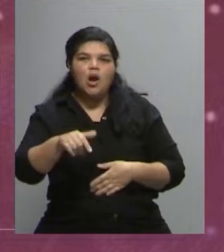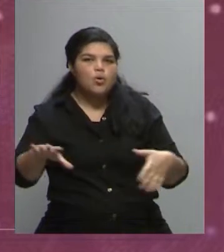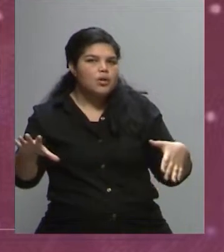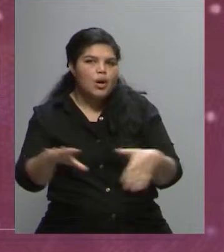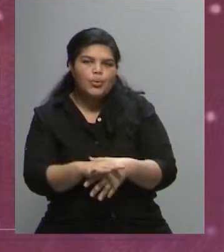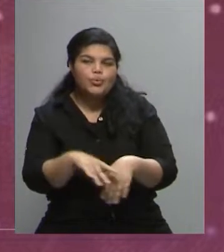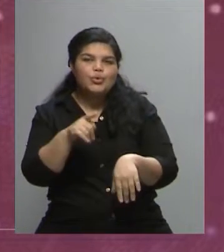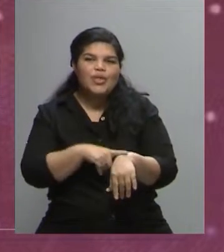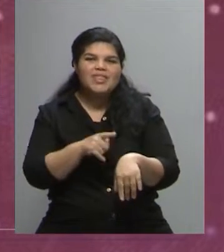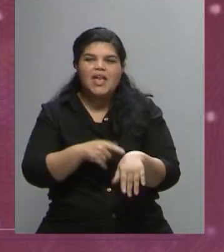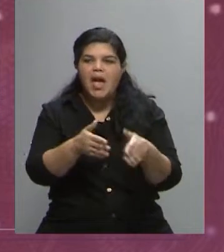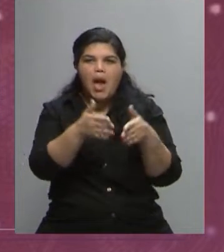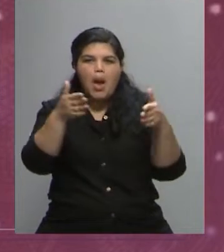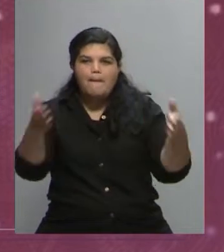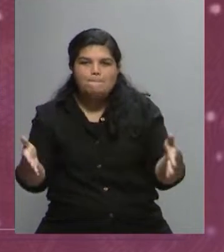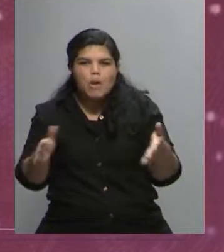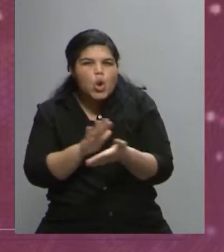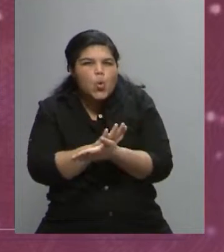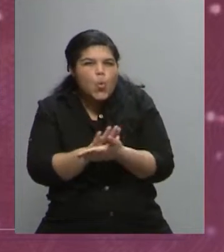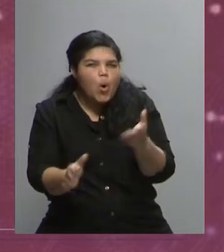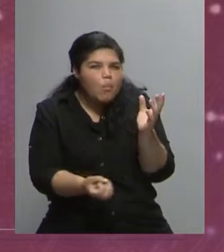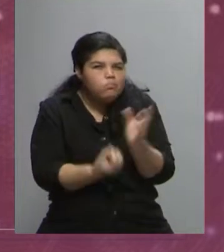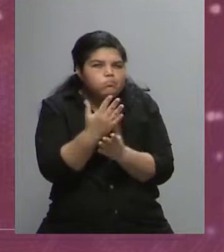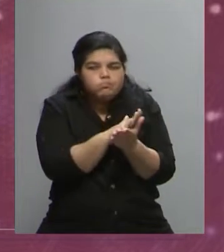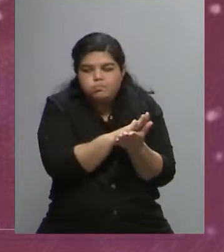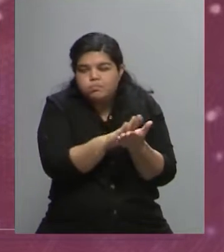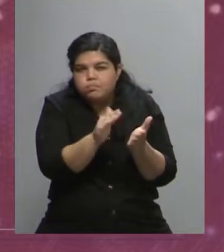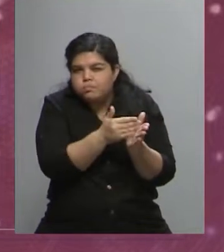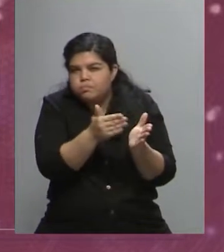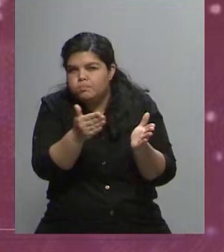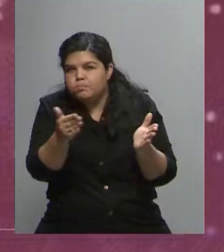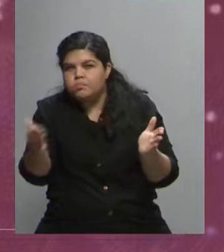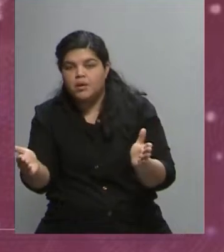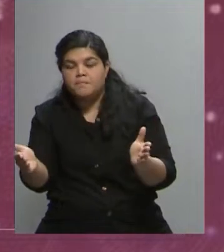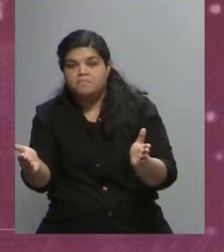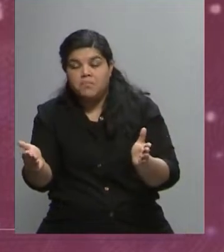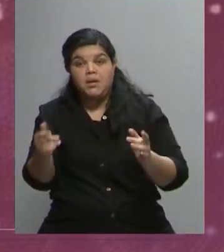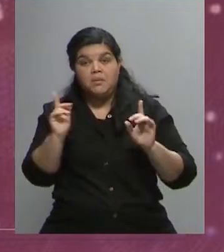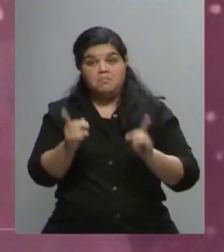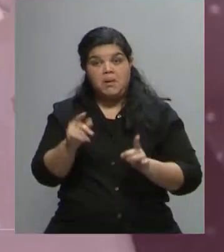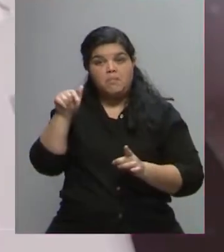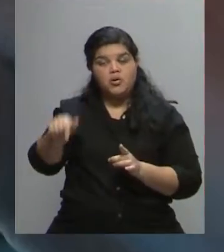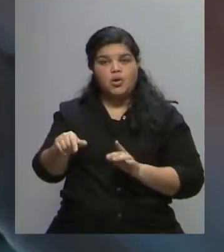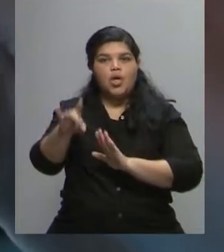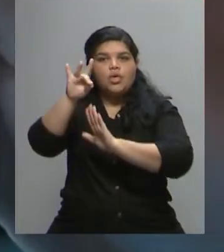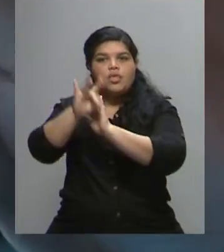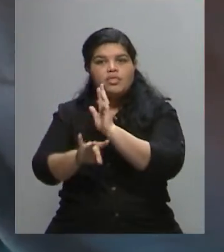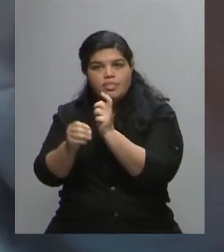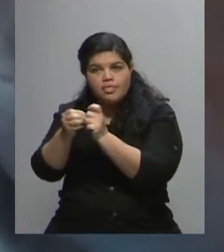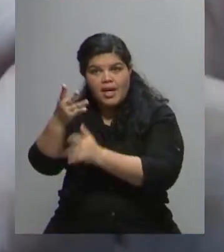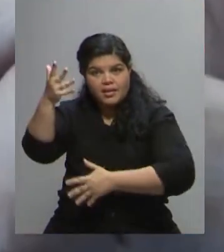de Big Data, por lo menos presente, tiene que ver con cuestiones que vamos a llamarlas inductivas, ¿no? Que son cosas que tienen que